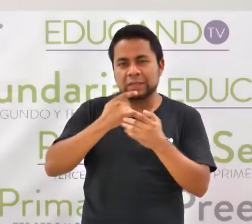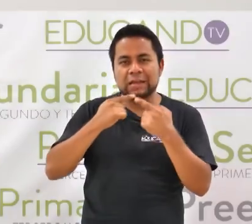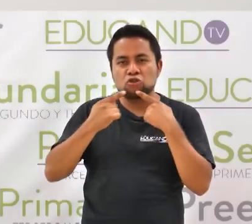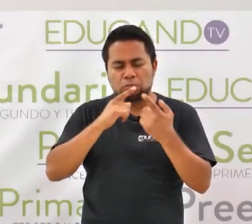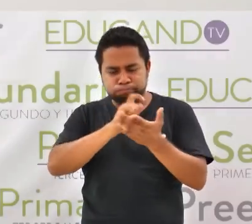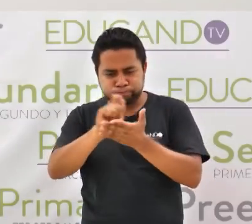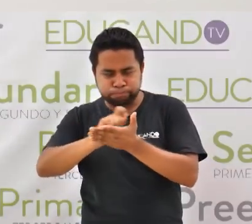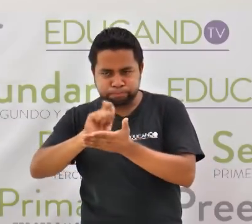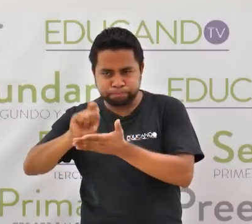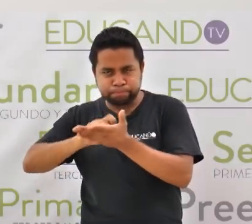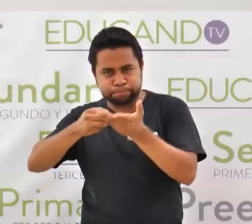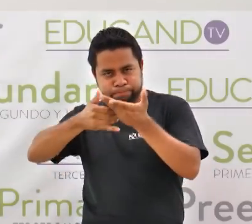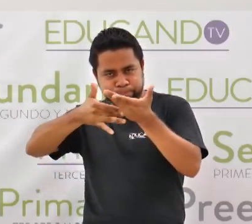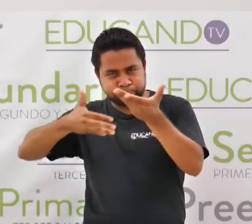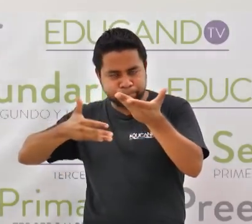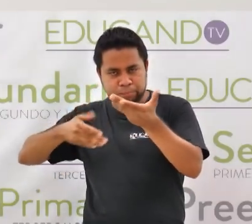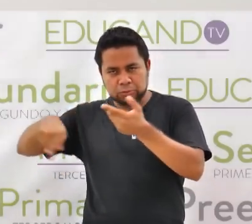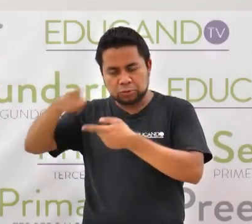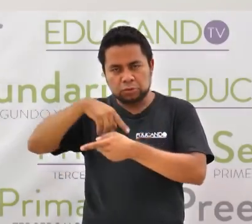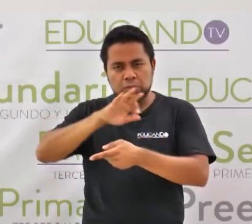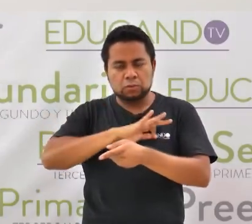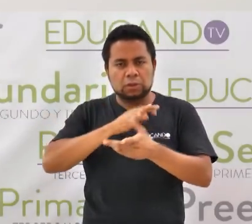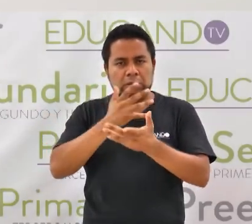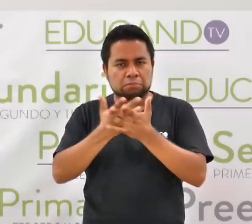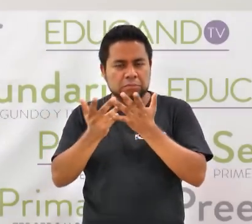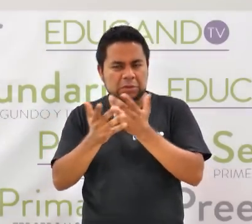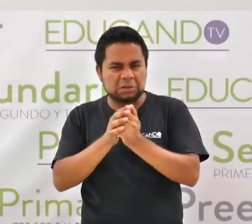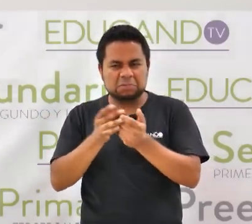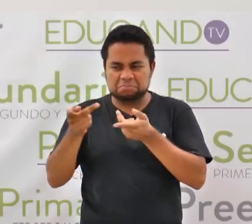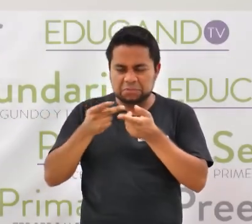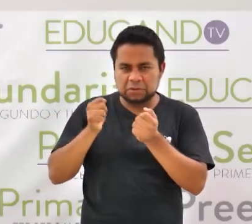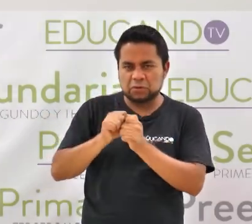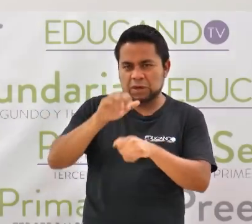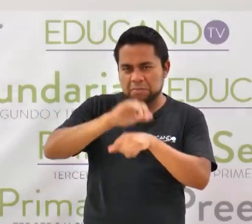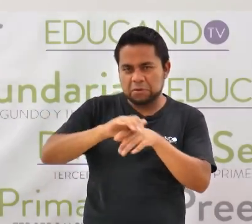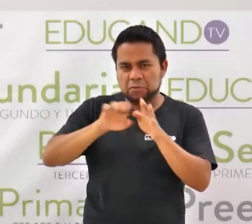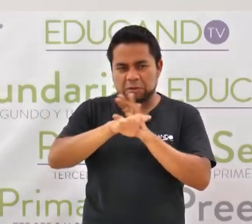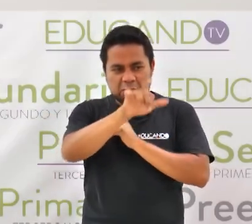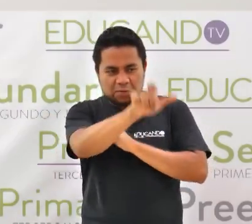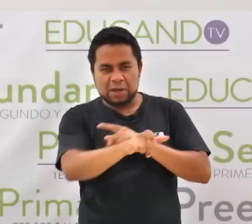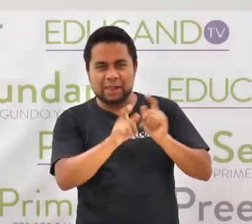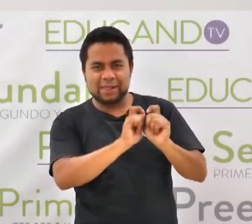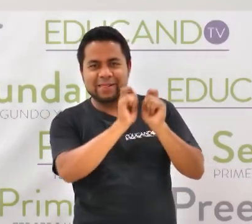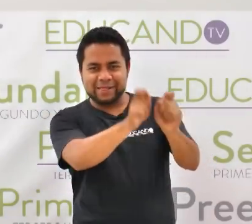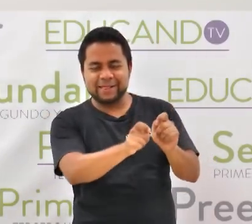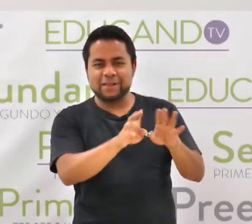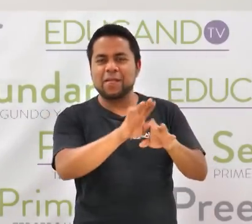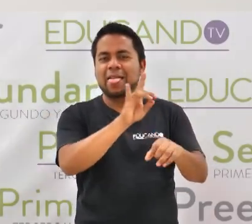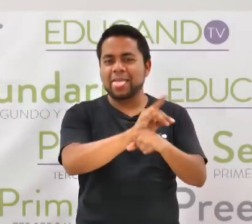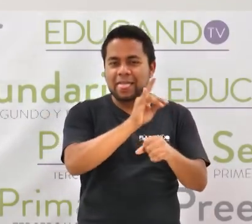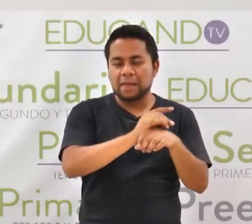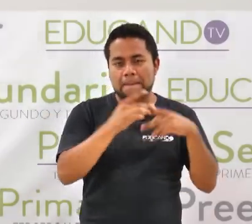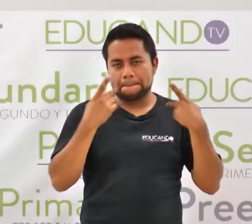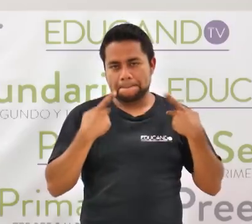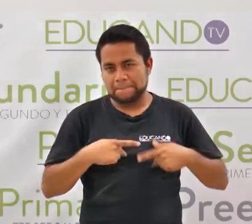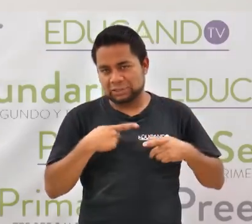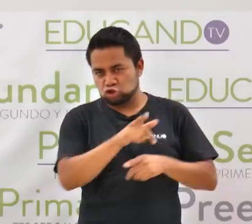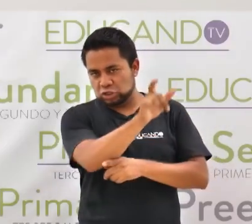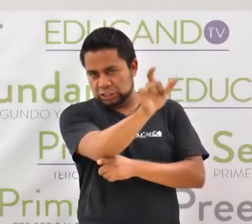escriban el diálogo, practiquen con sus amigos, que un amigo sea un personaje